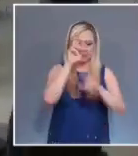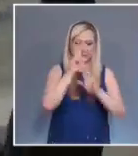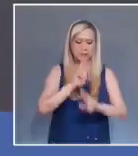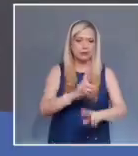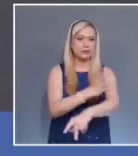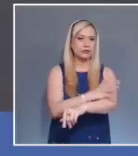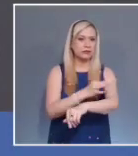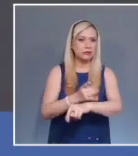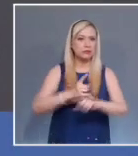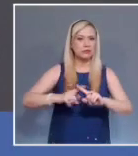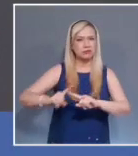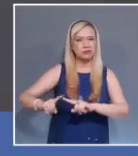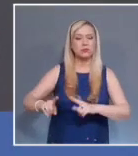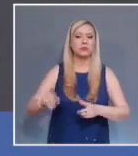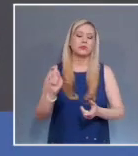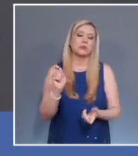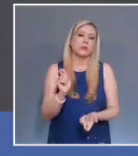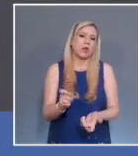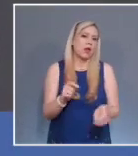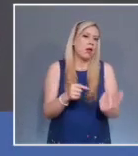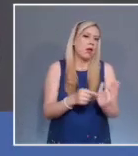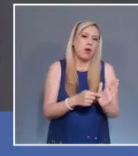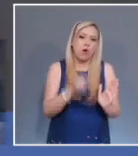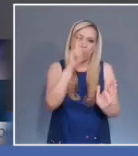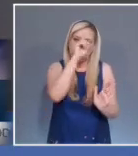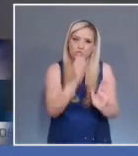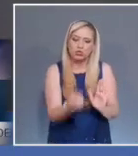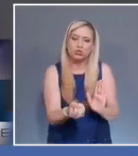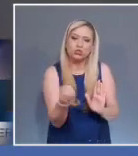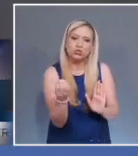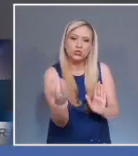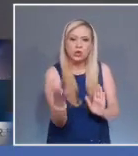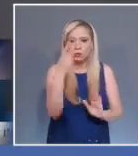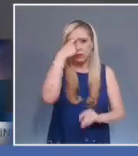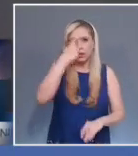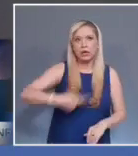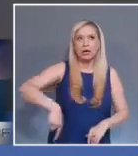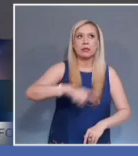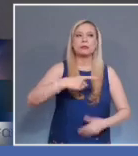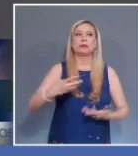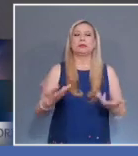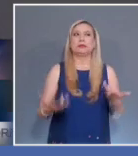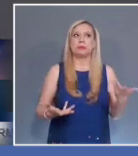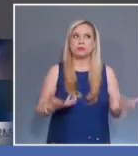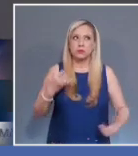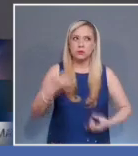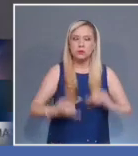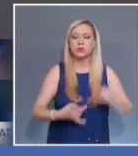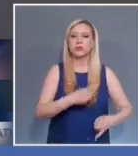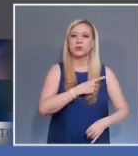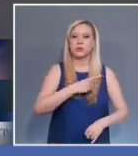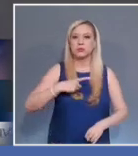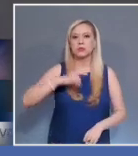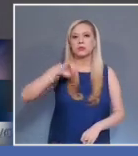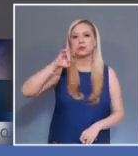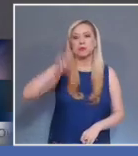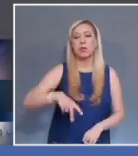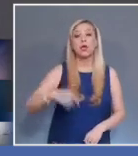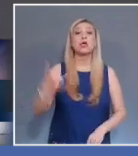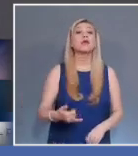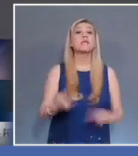electoral. Las normas éticas deben servir como un referente para que la ciudadanía también